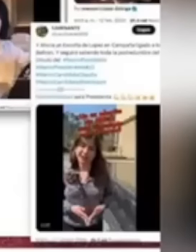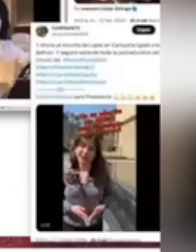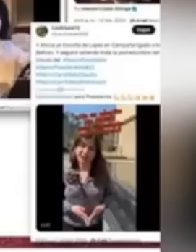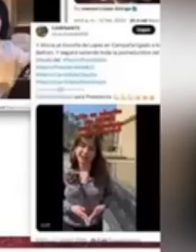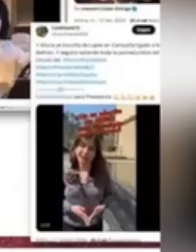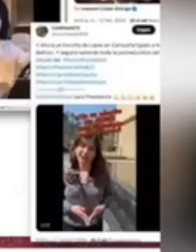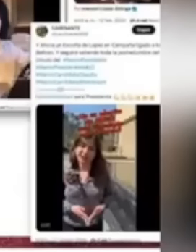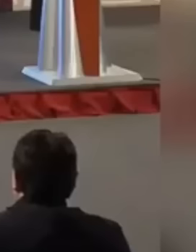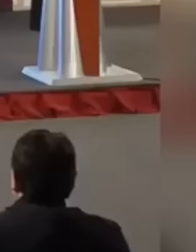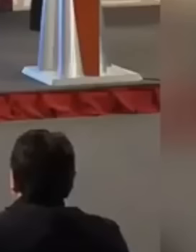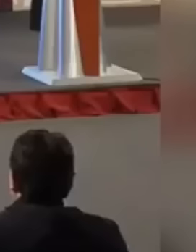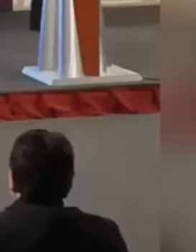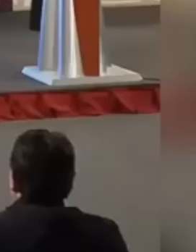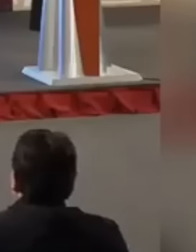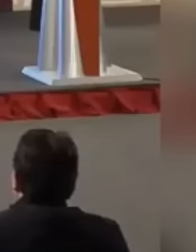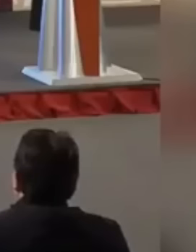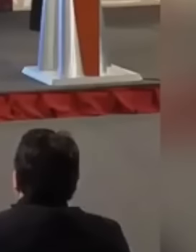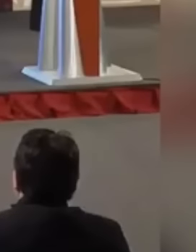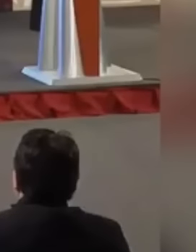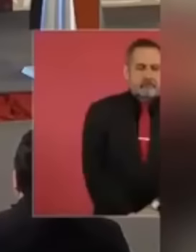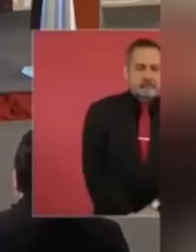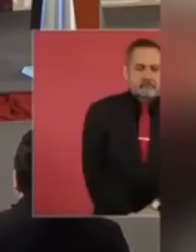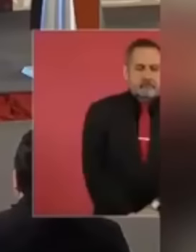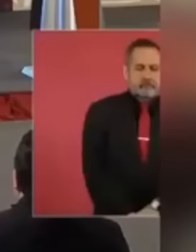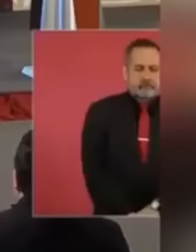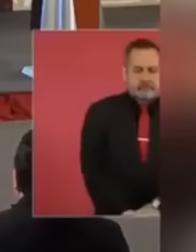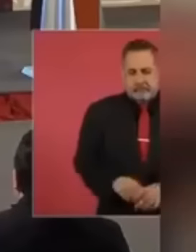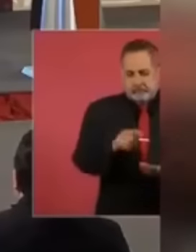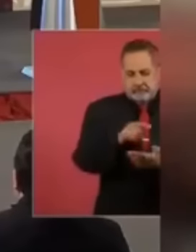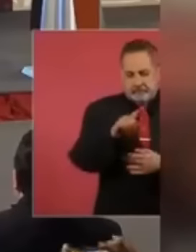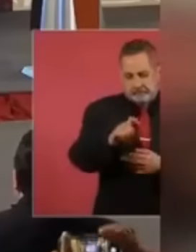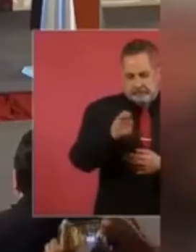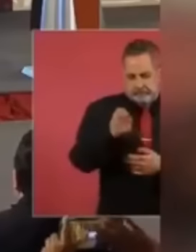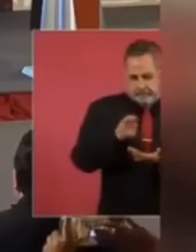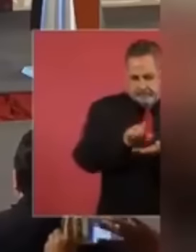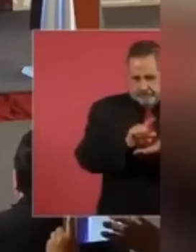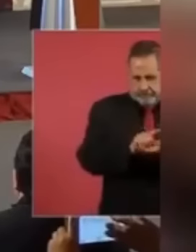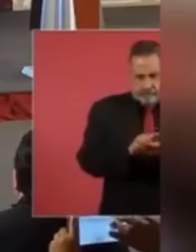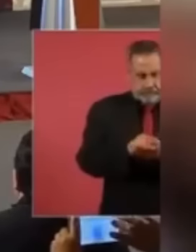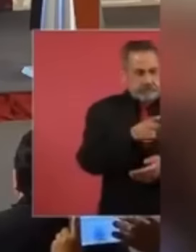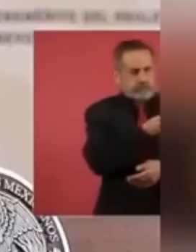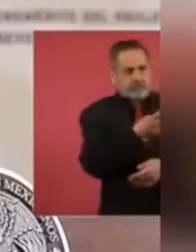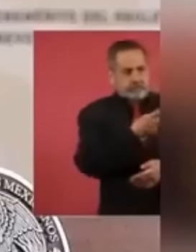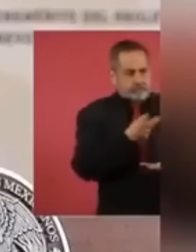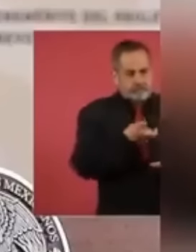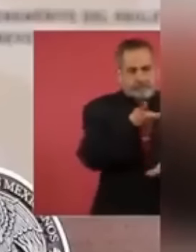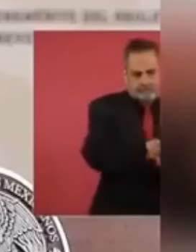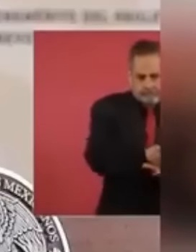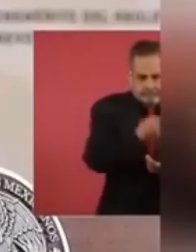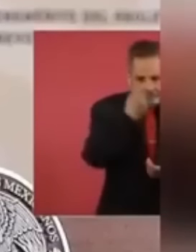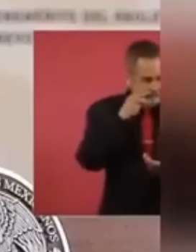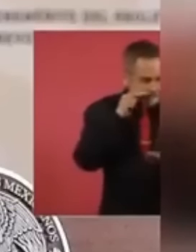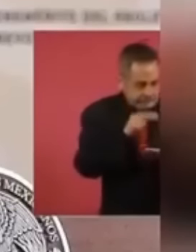puso una tarifa para verificar cuentas en esta red social se cree que las cuentas verificadas son cuentas